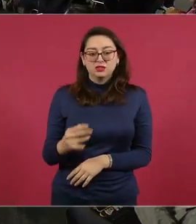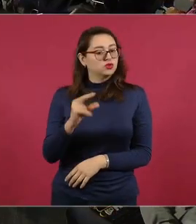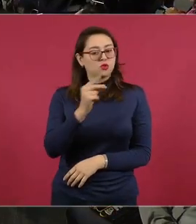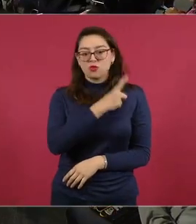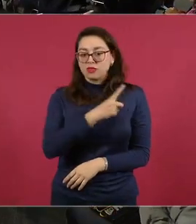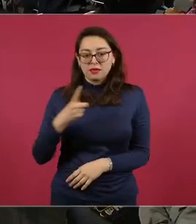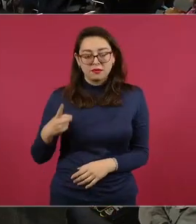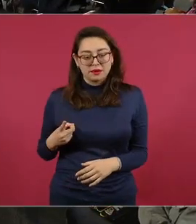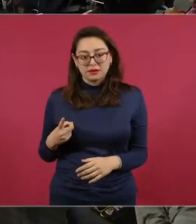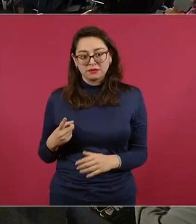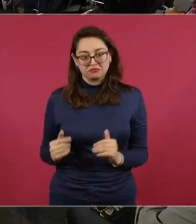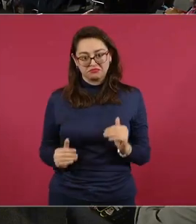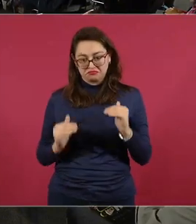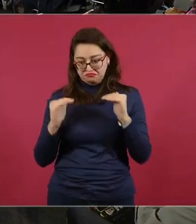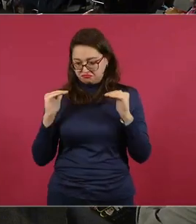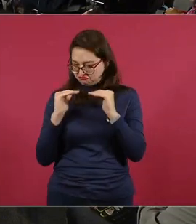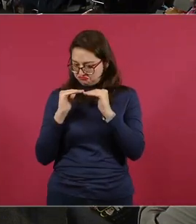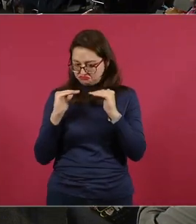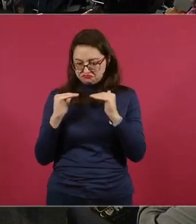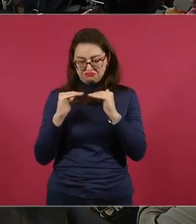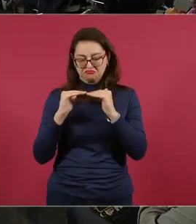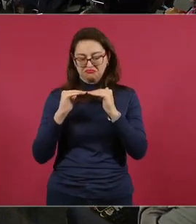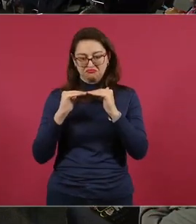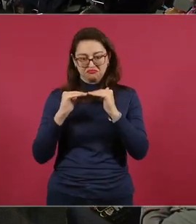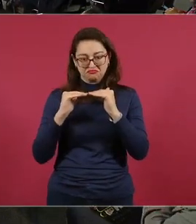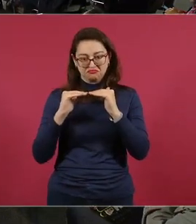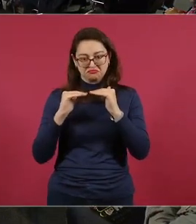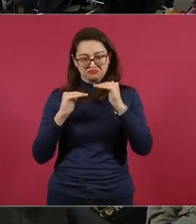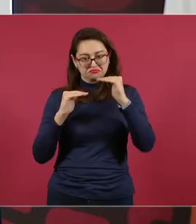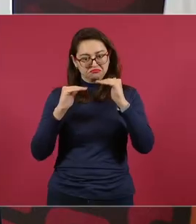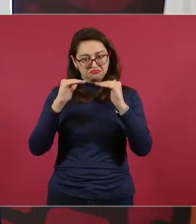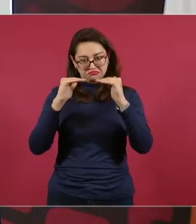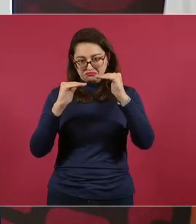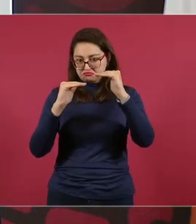Puede ser que en circunstancias difíciles